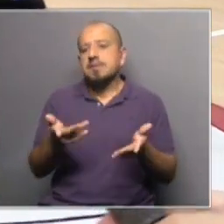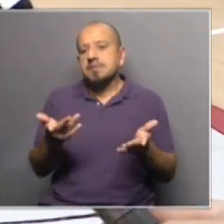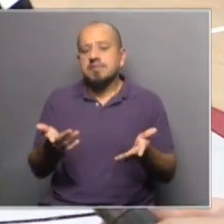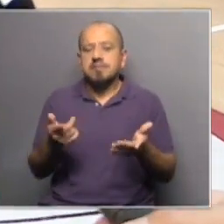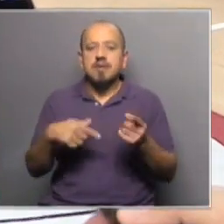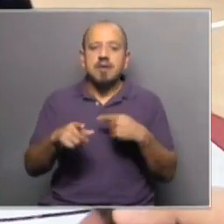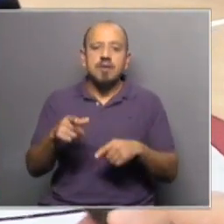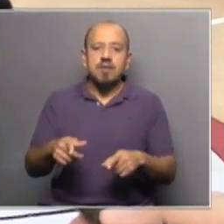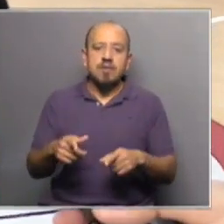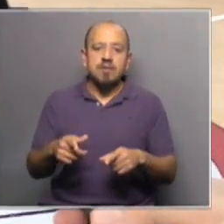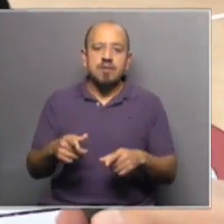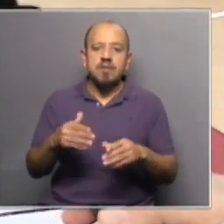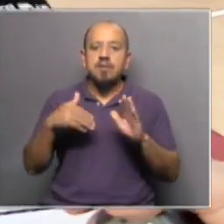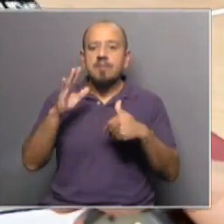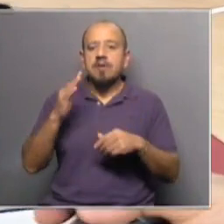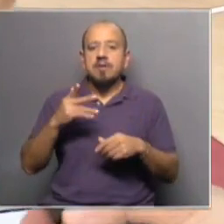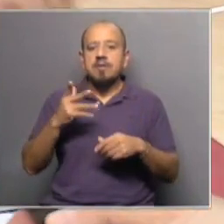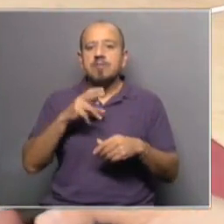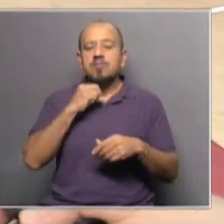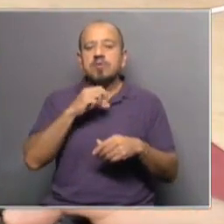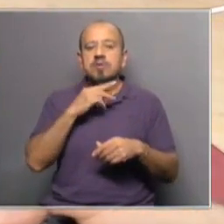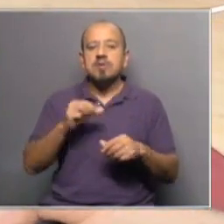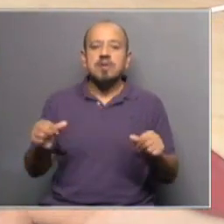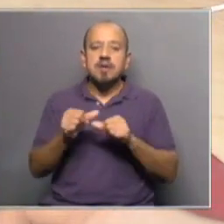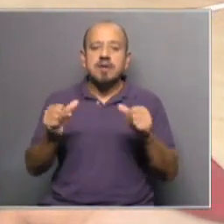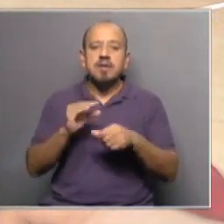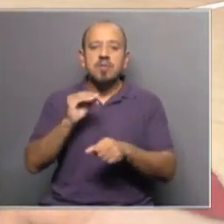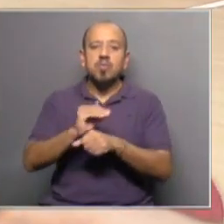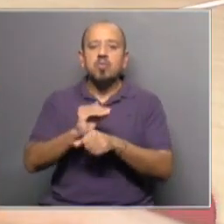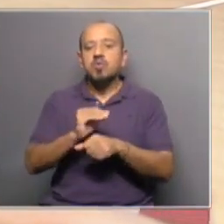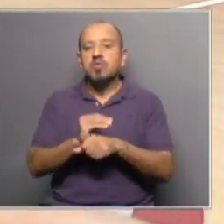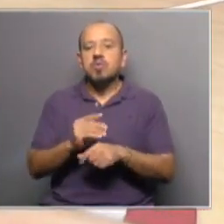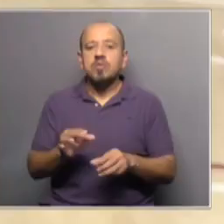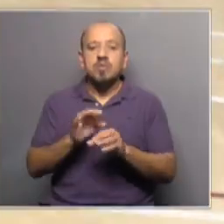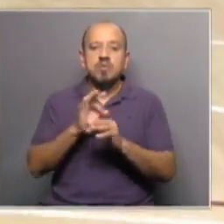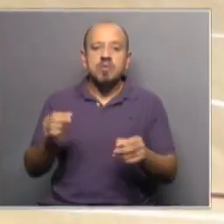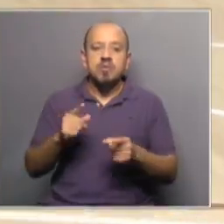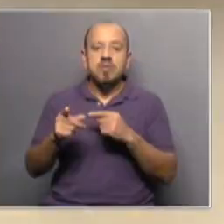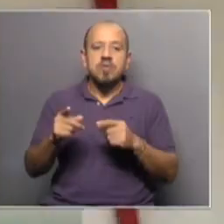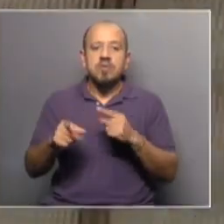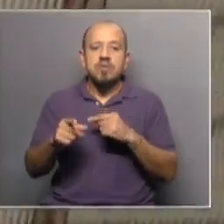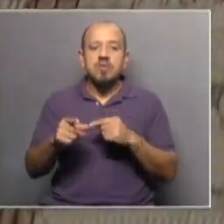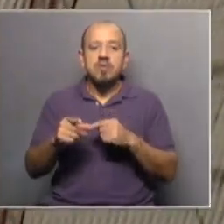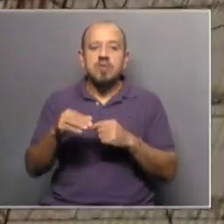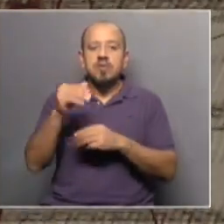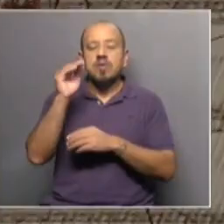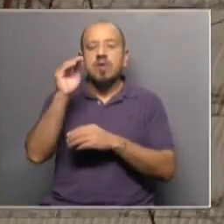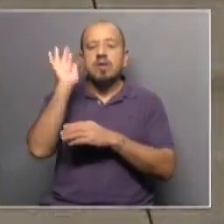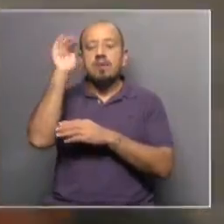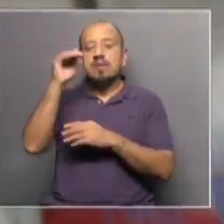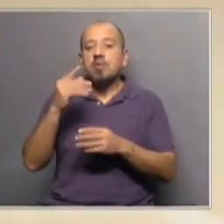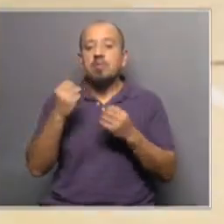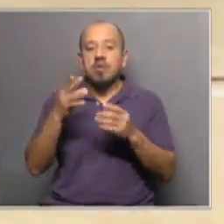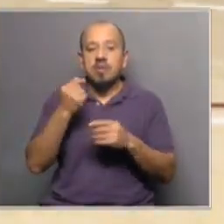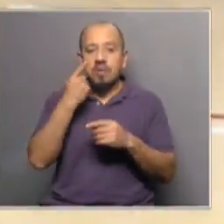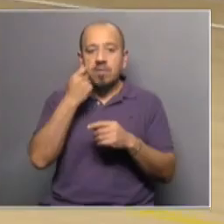y que también más chiquilinas se animen a hacer el curso, o las que estén vinculadas al básquetbol, acercarse también a lo que es el masculino, porque